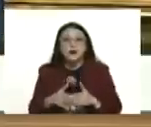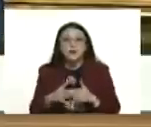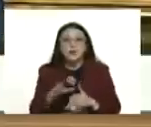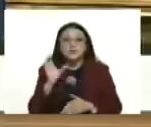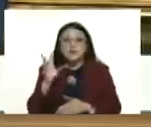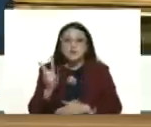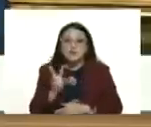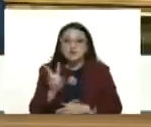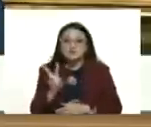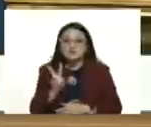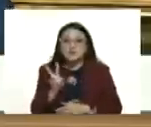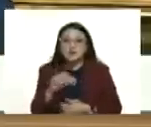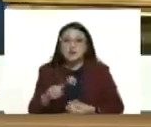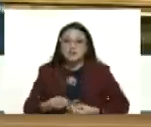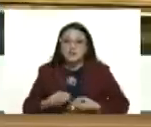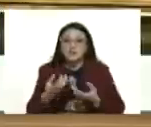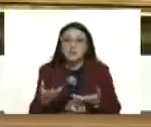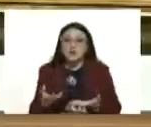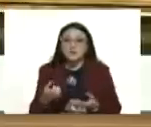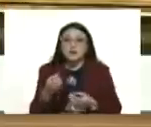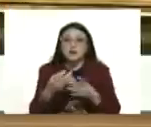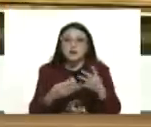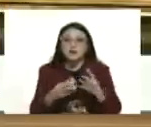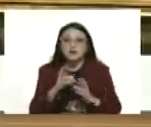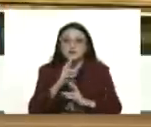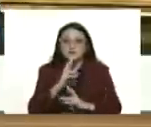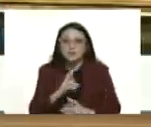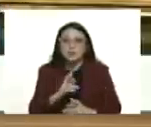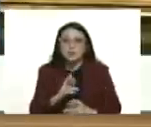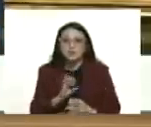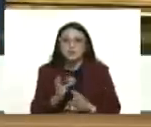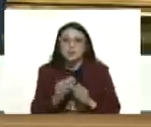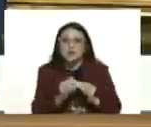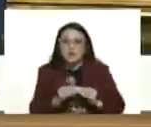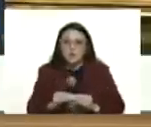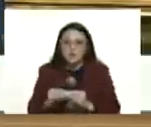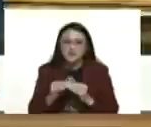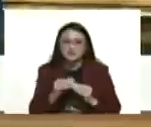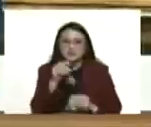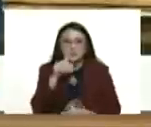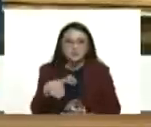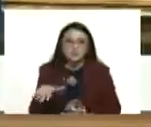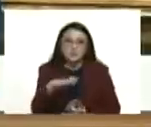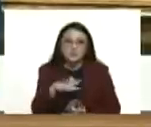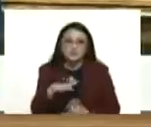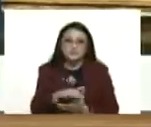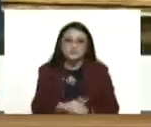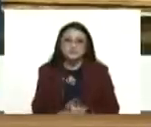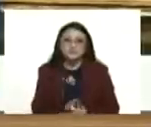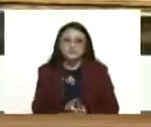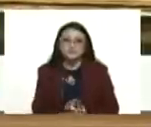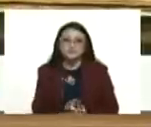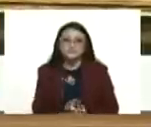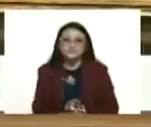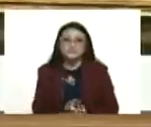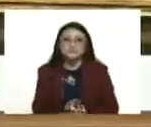Estado venezolano le devuelva el producto de la recuperación al pueblo.